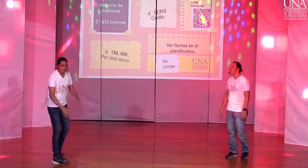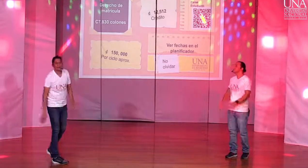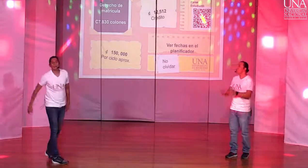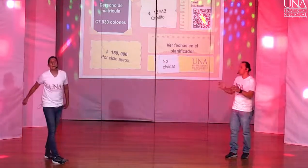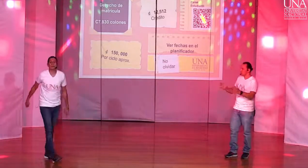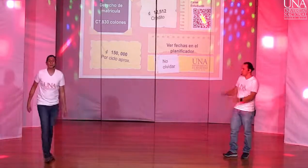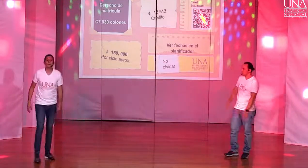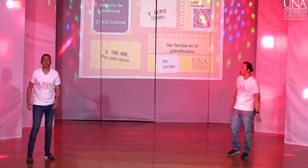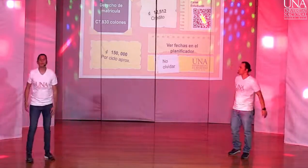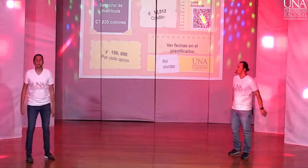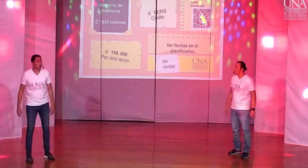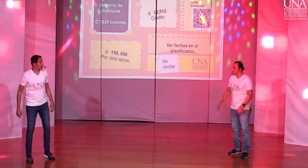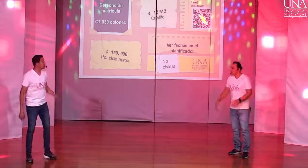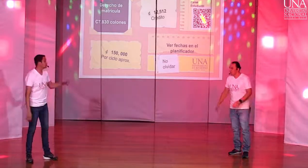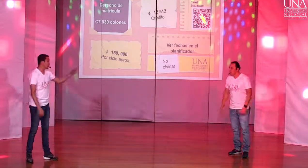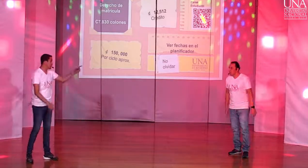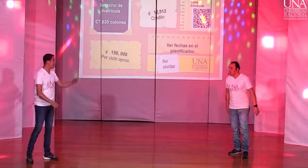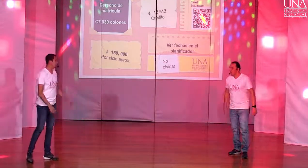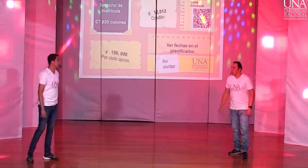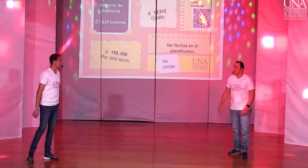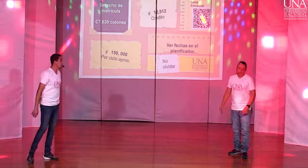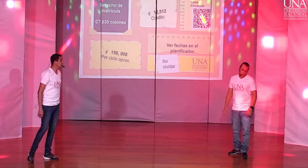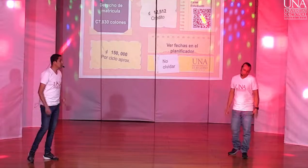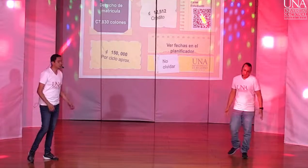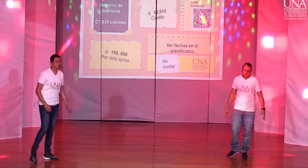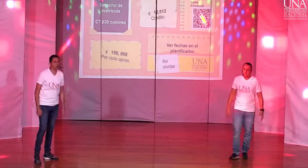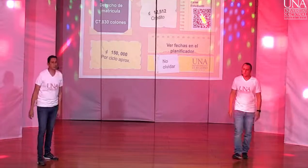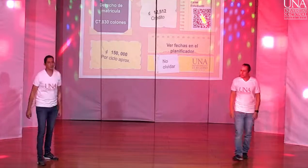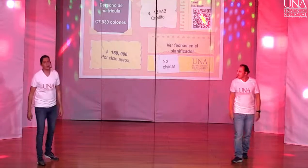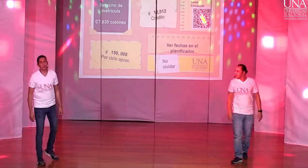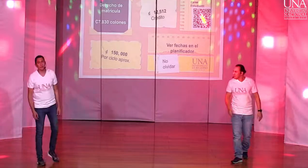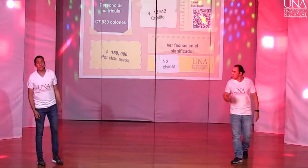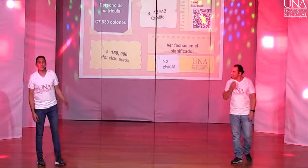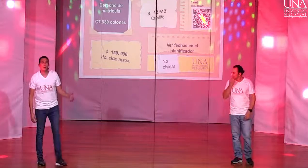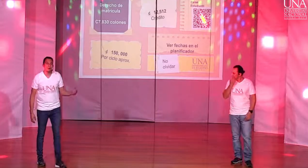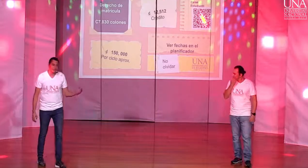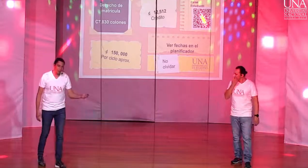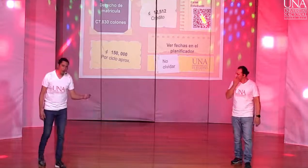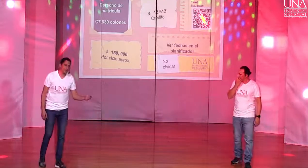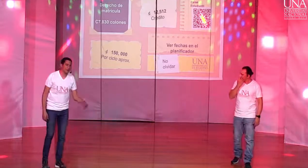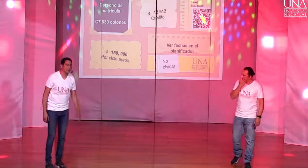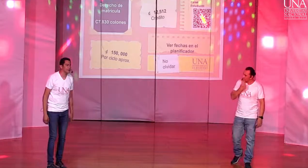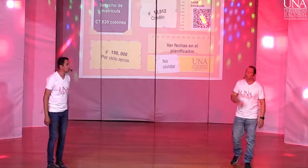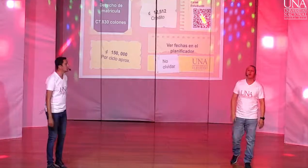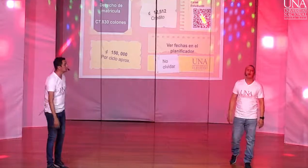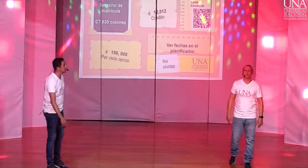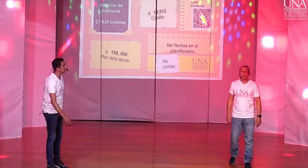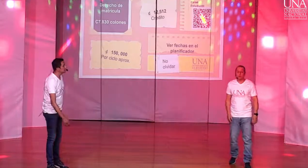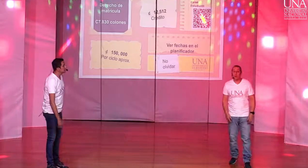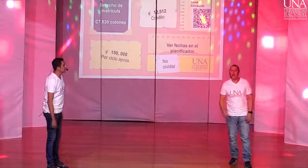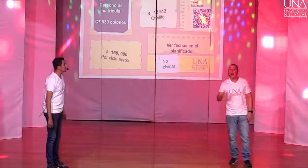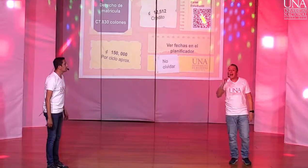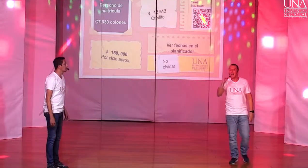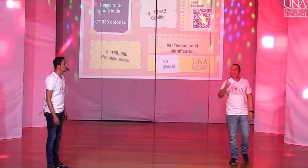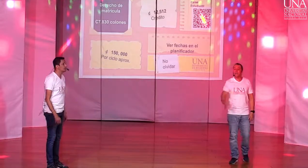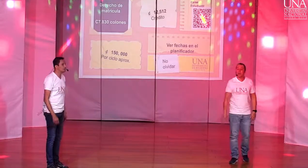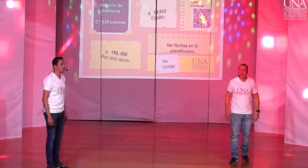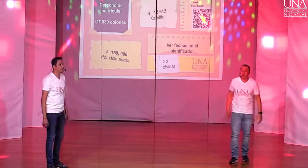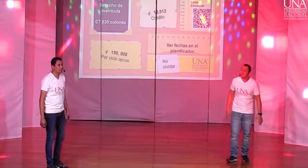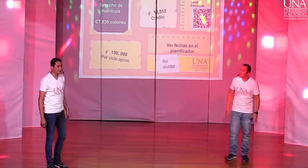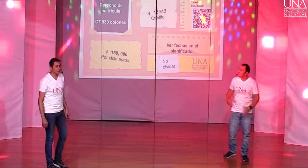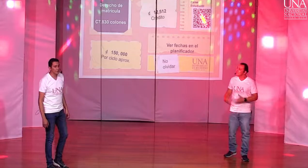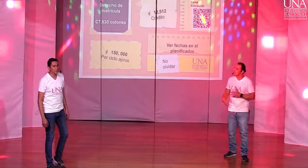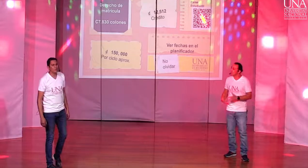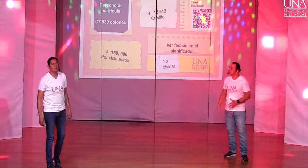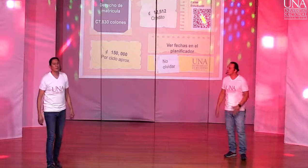Solo una vez. Y todos. ¿Y los créditos tienen valor? Claro que sí. Uy, uy, uy. ¿Y cuál es el valor del crédito? Bueno, aproximado. Cada crédito